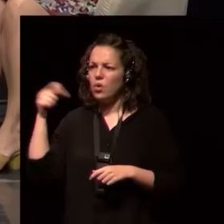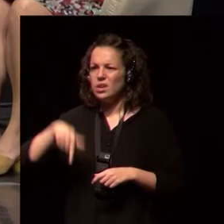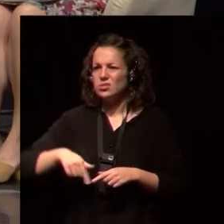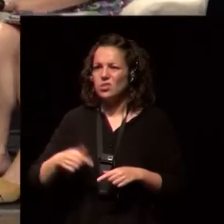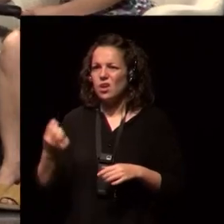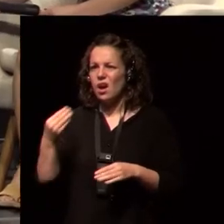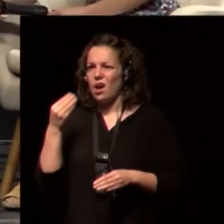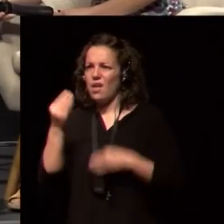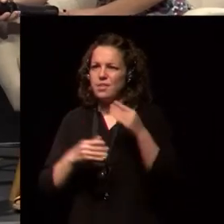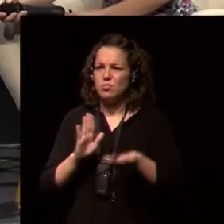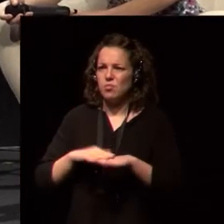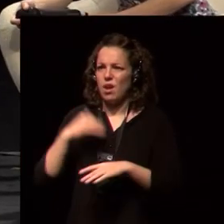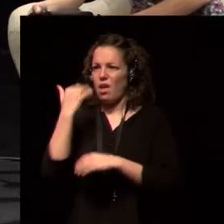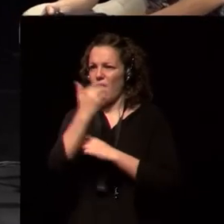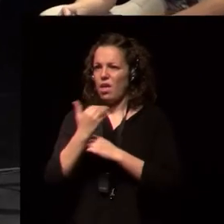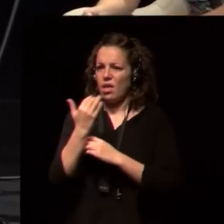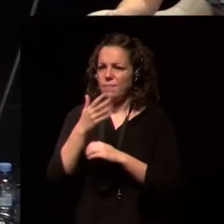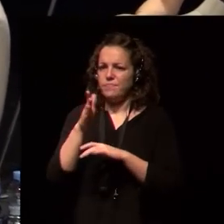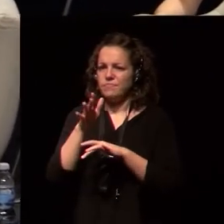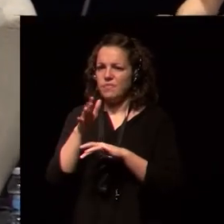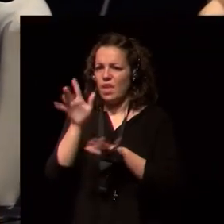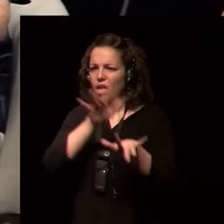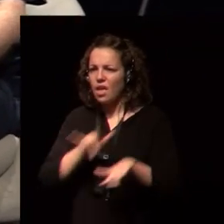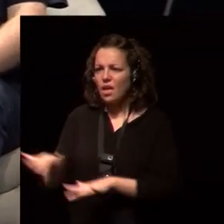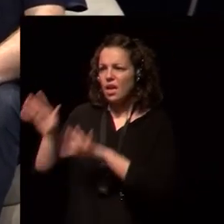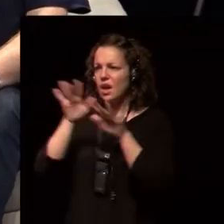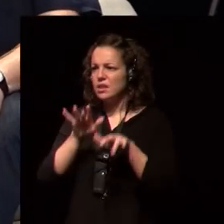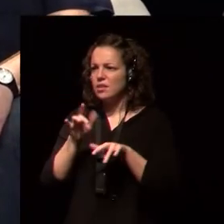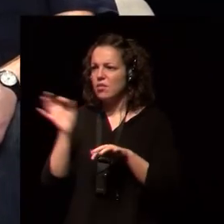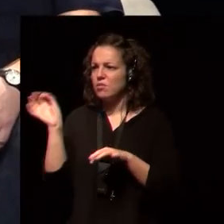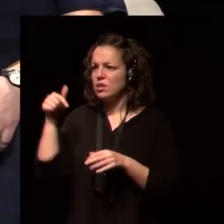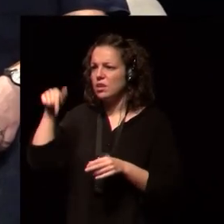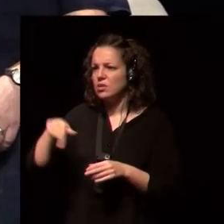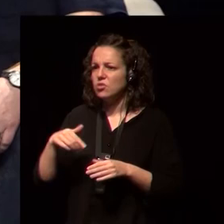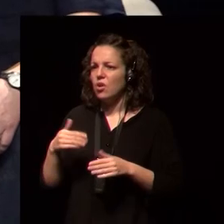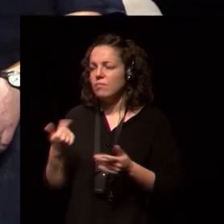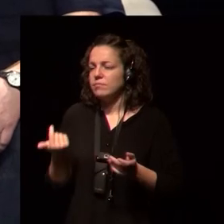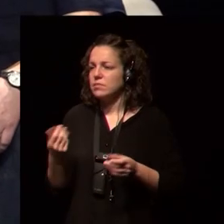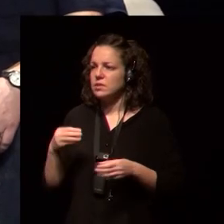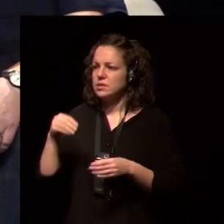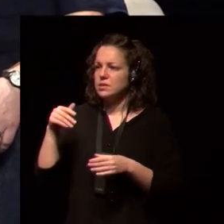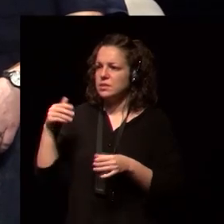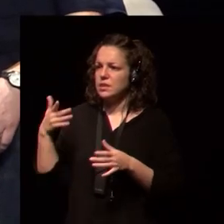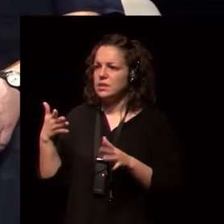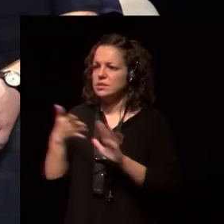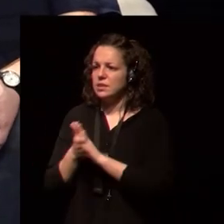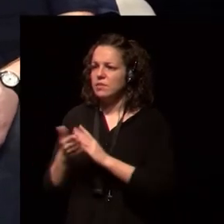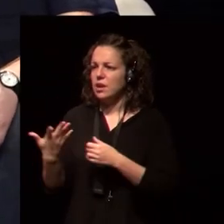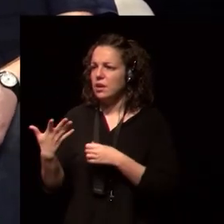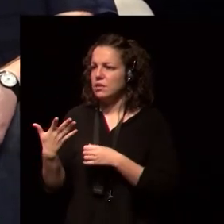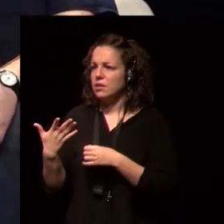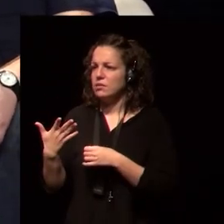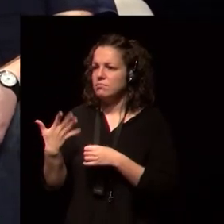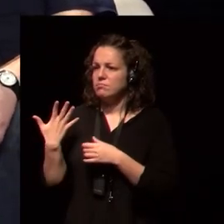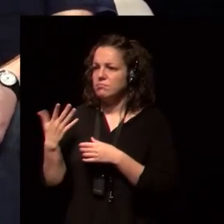es un poco como engañándonos a nosotros mismos y diciendo que bueno, pues que esto es parte del flujo evolutivo de